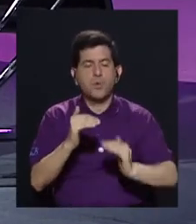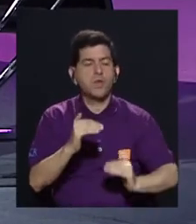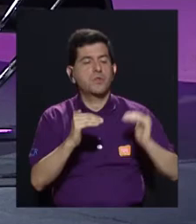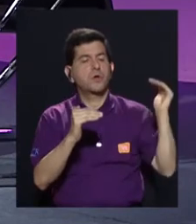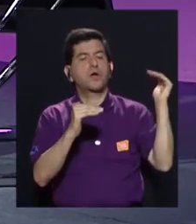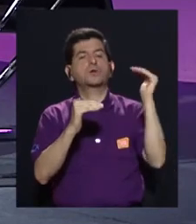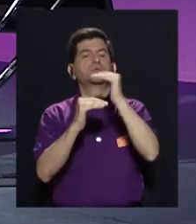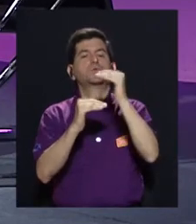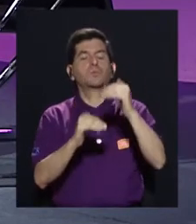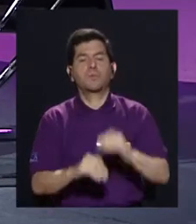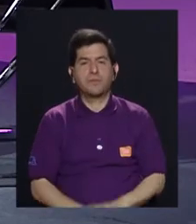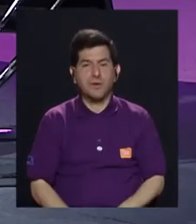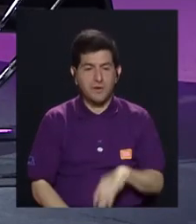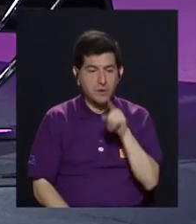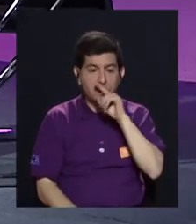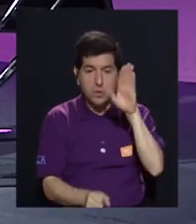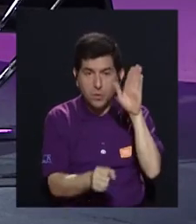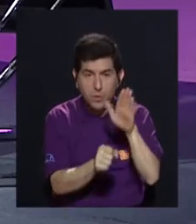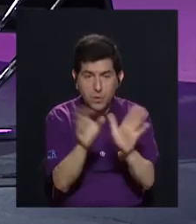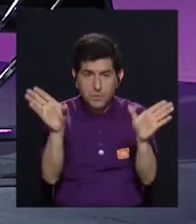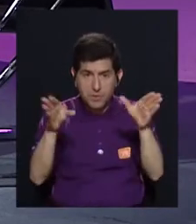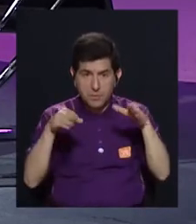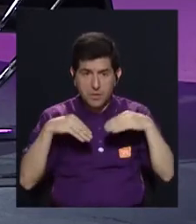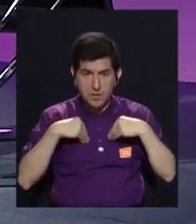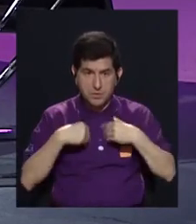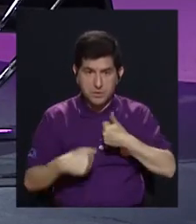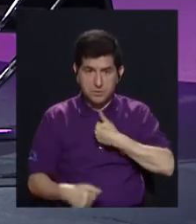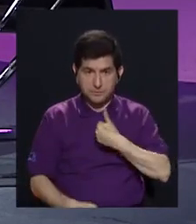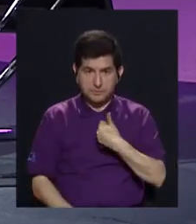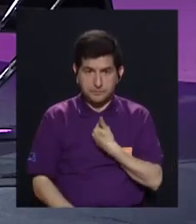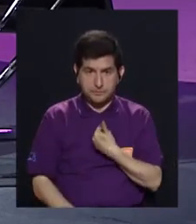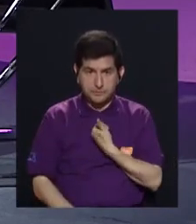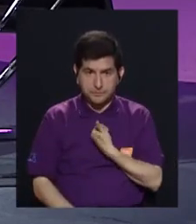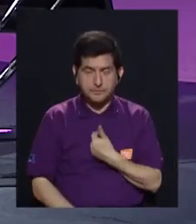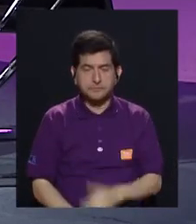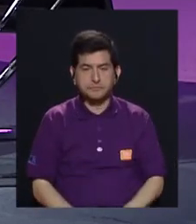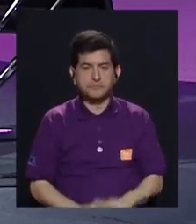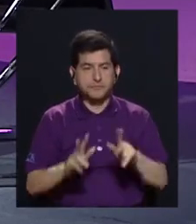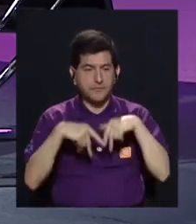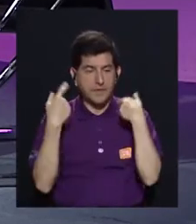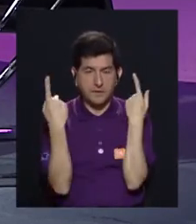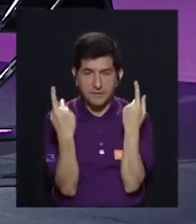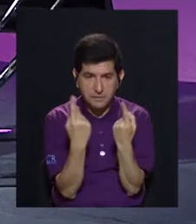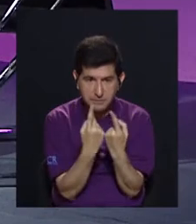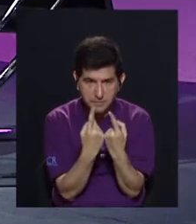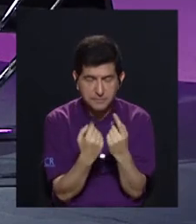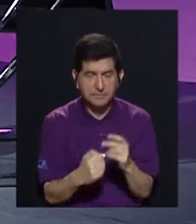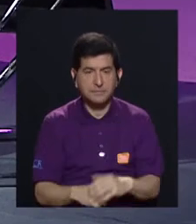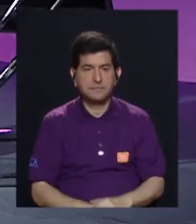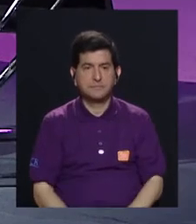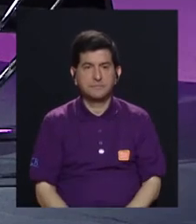que nos contempla los compromisos que asumimos con nosotros mismos o sea como país este entender